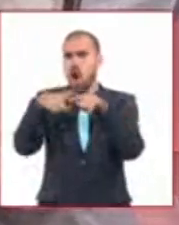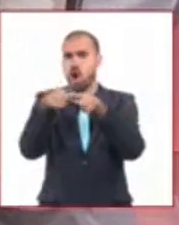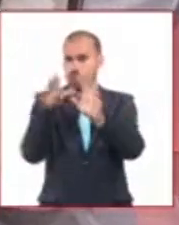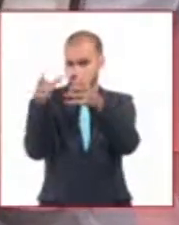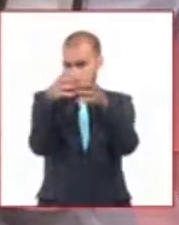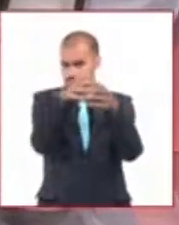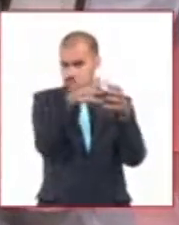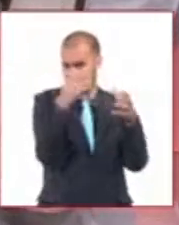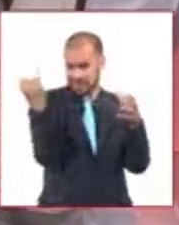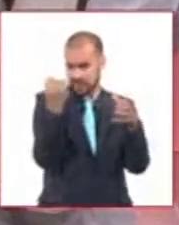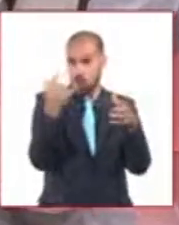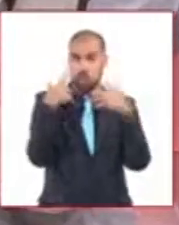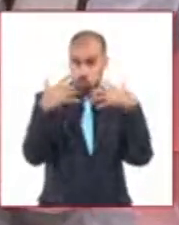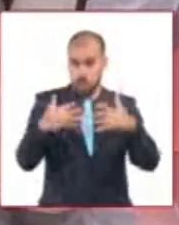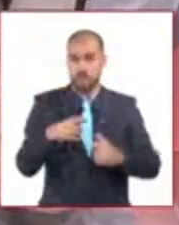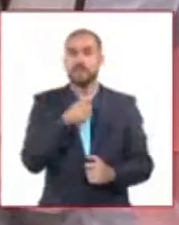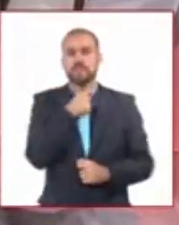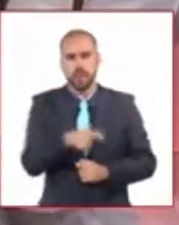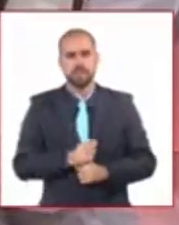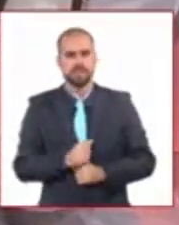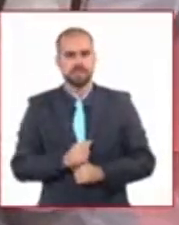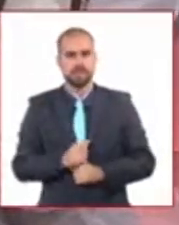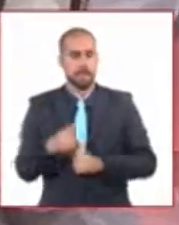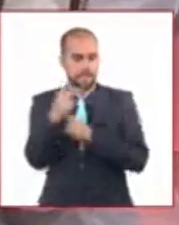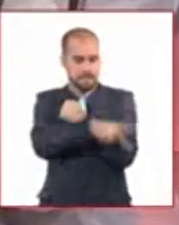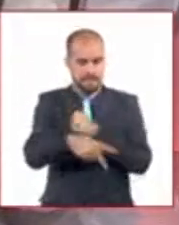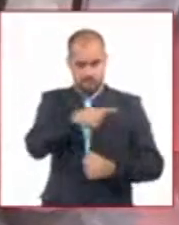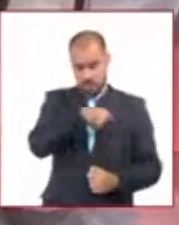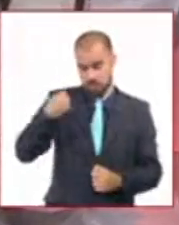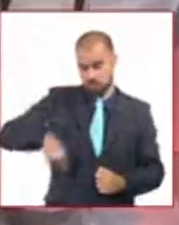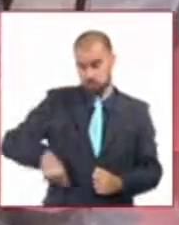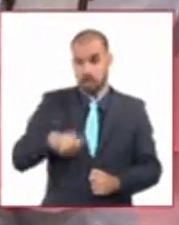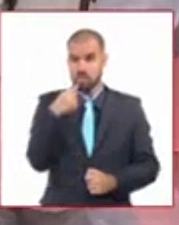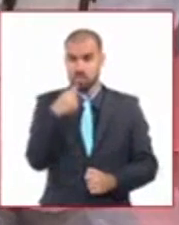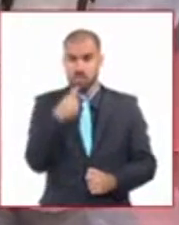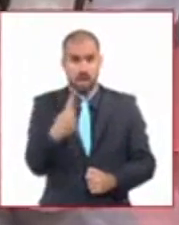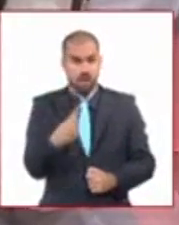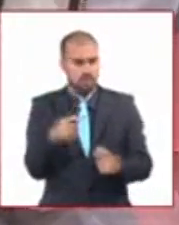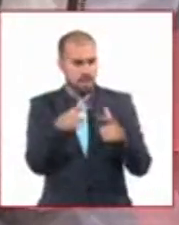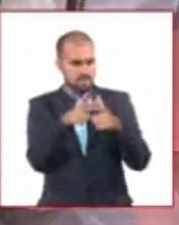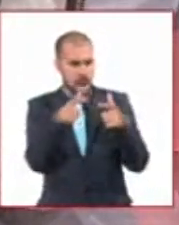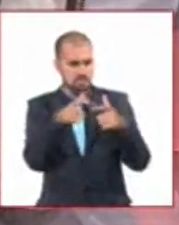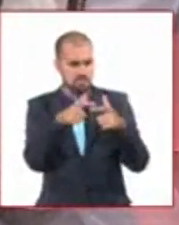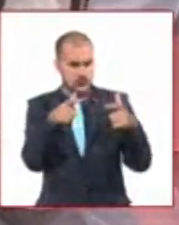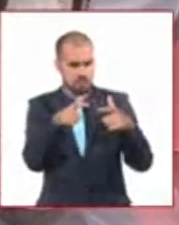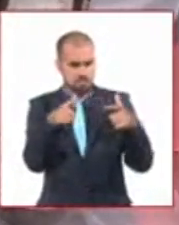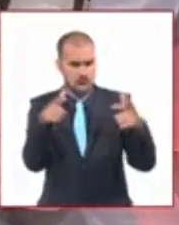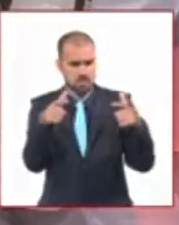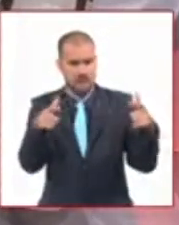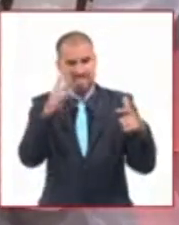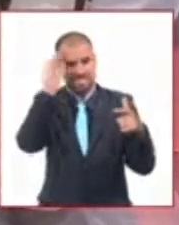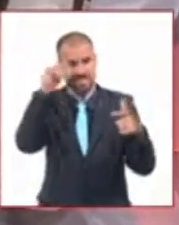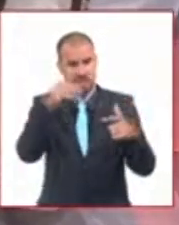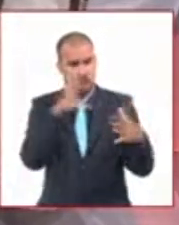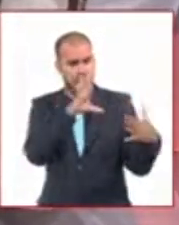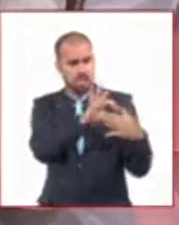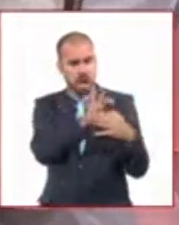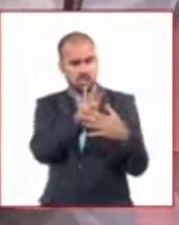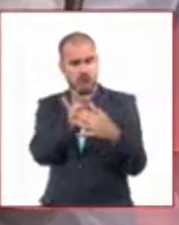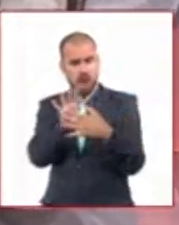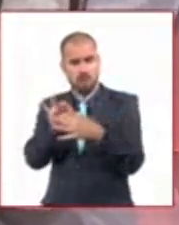china tiene un nivel creciente de participación en las inversiones en la región